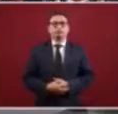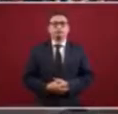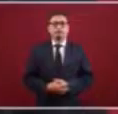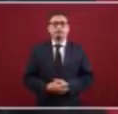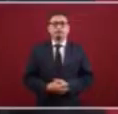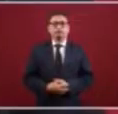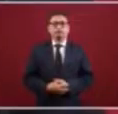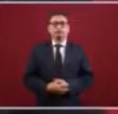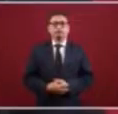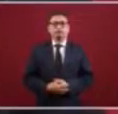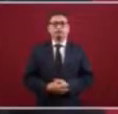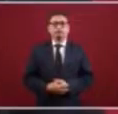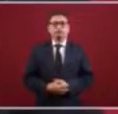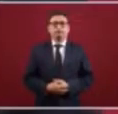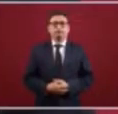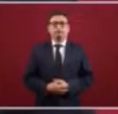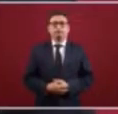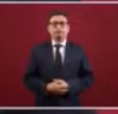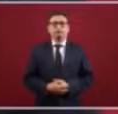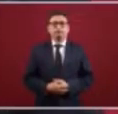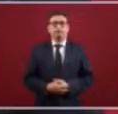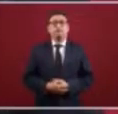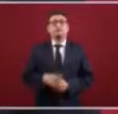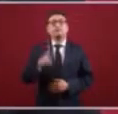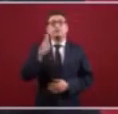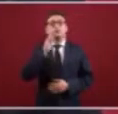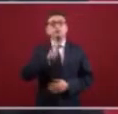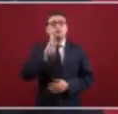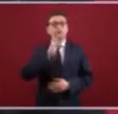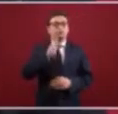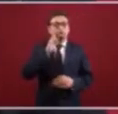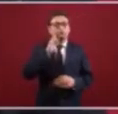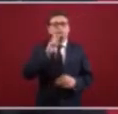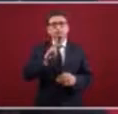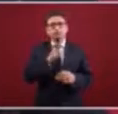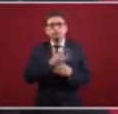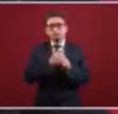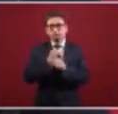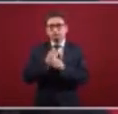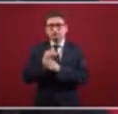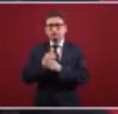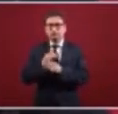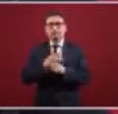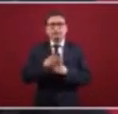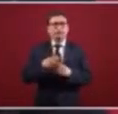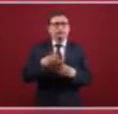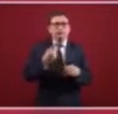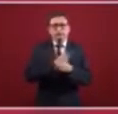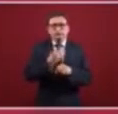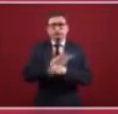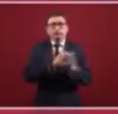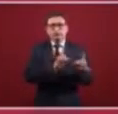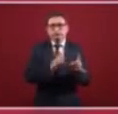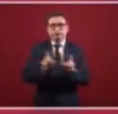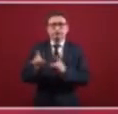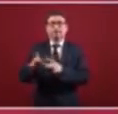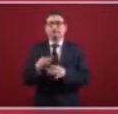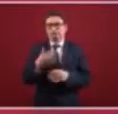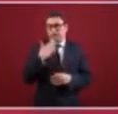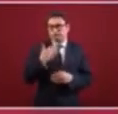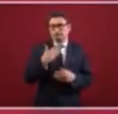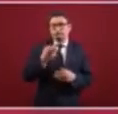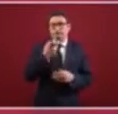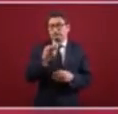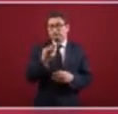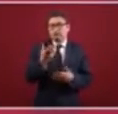es medir bien lo que está sucediendo. Y esto no